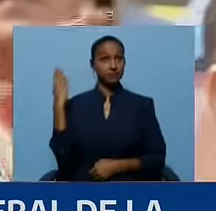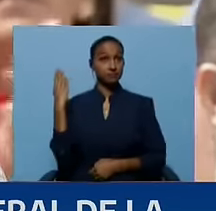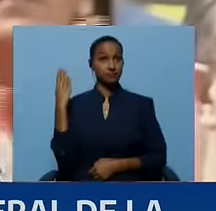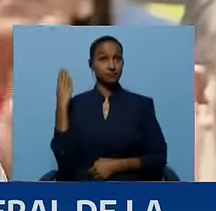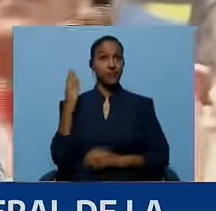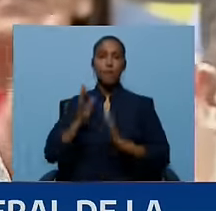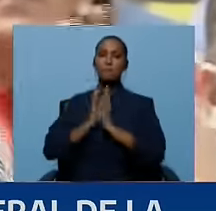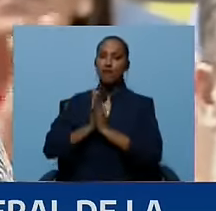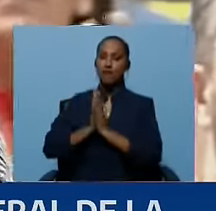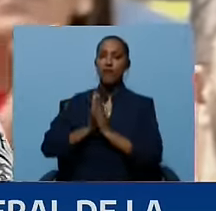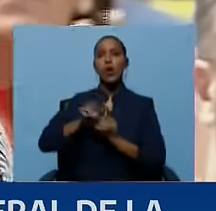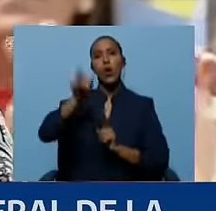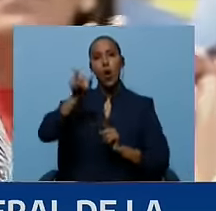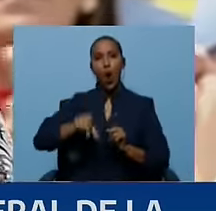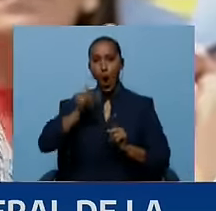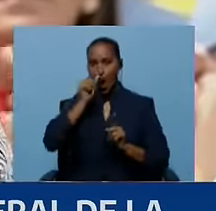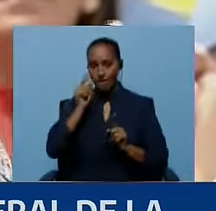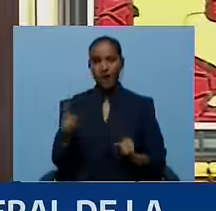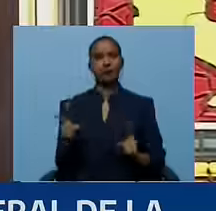esfuerzo, todo su ánimo.